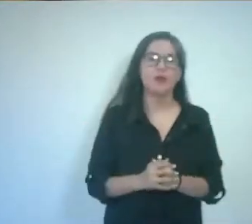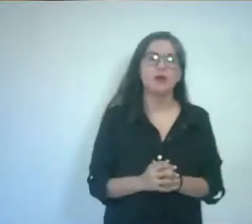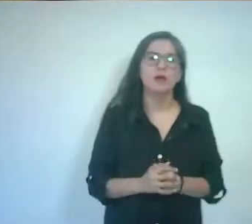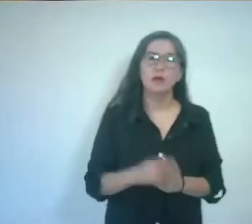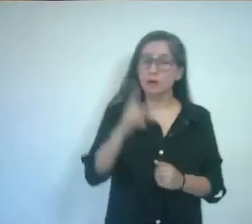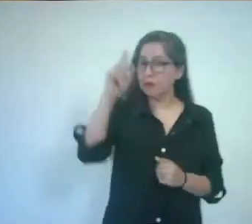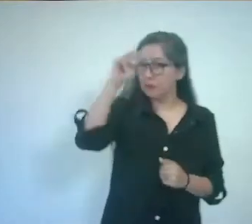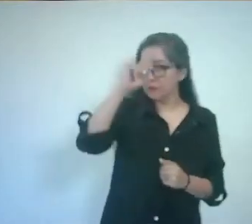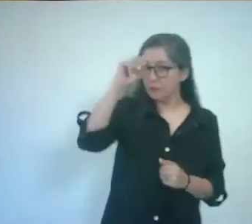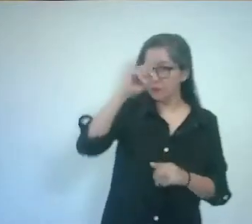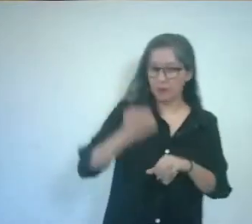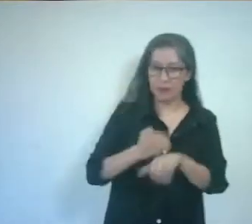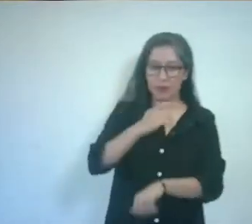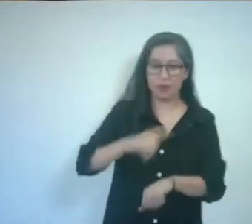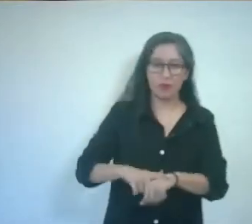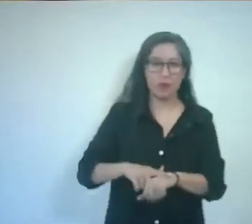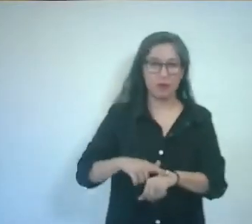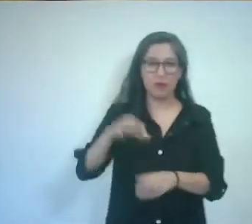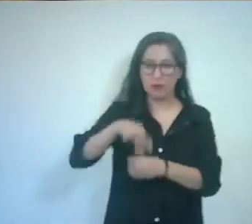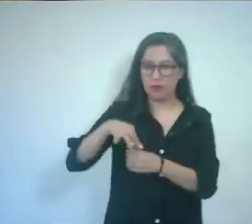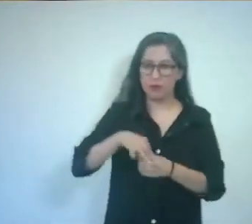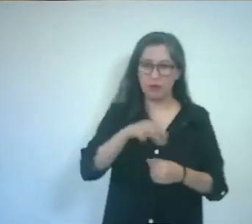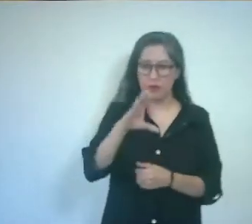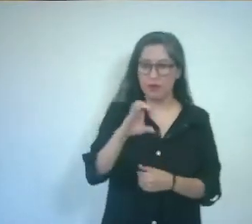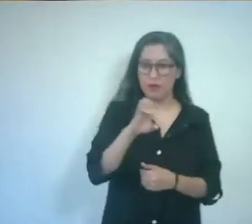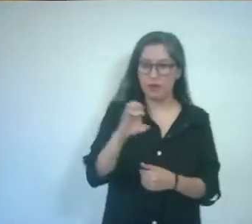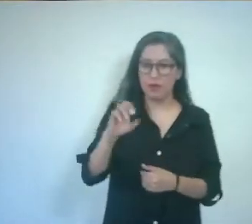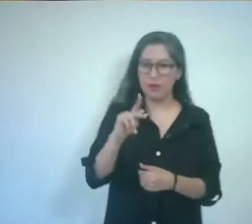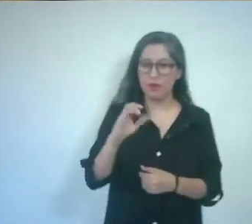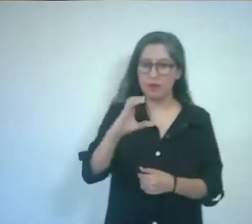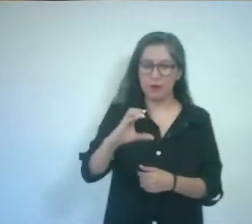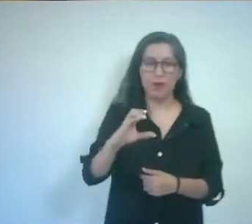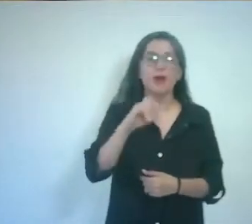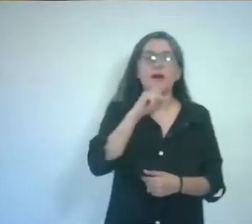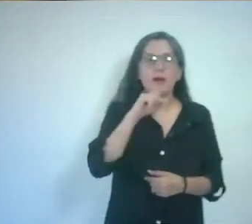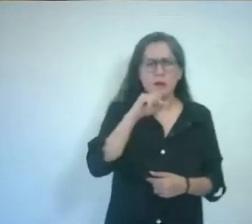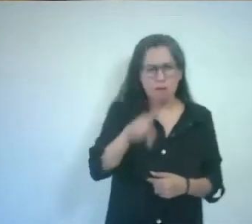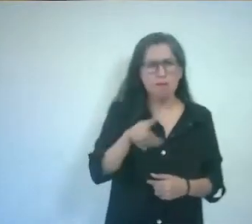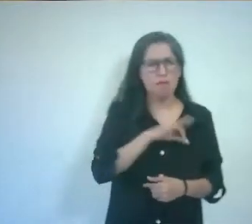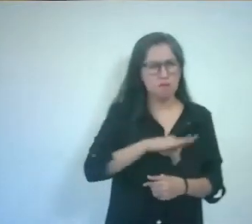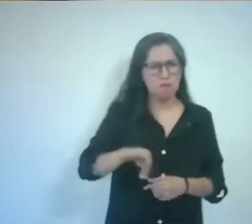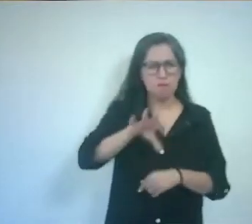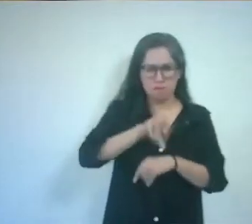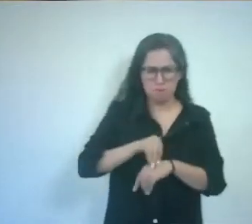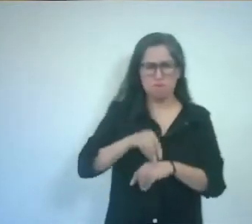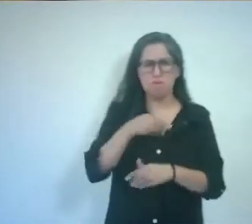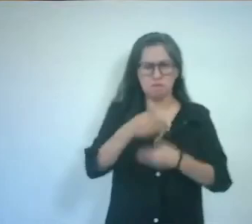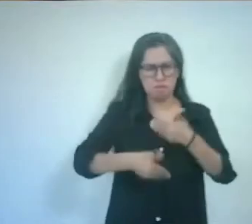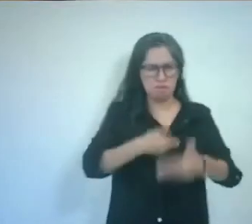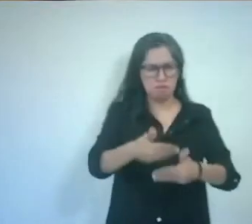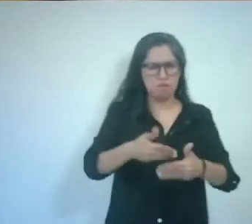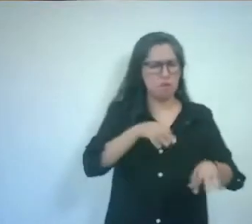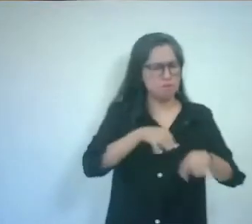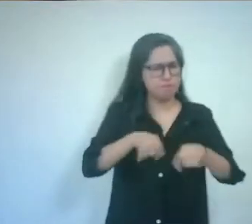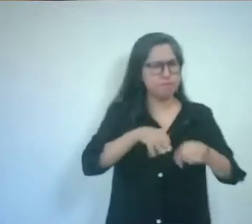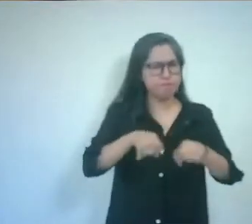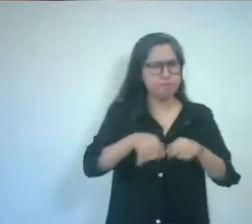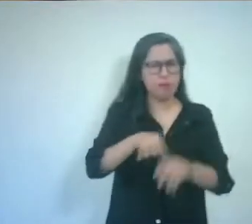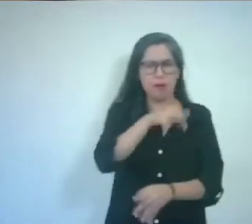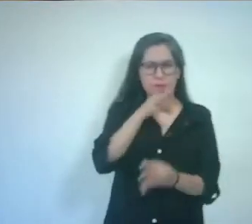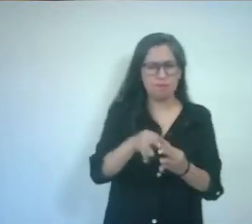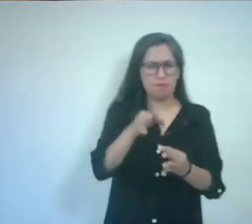Este Consejo Estatal Electoral nos ha permitido desarrollar también muchos trabajos para acceder al puntual registro de